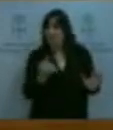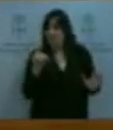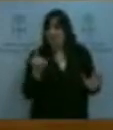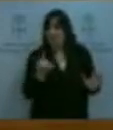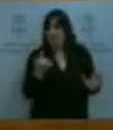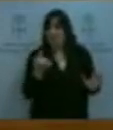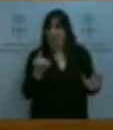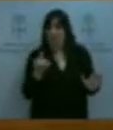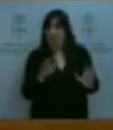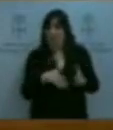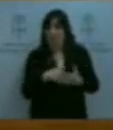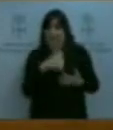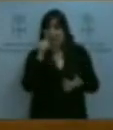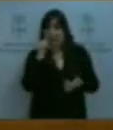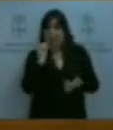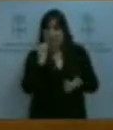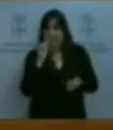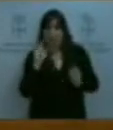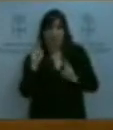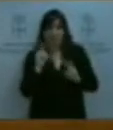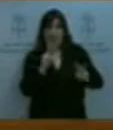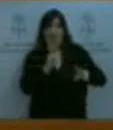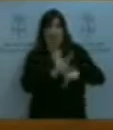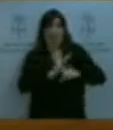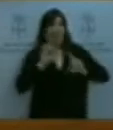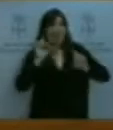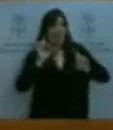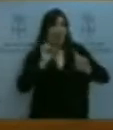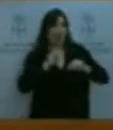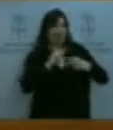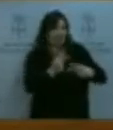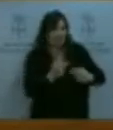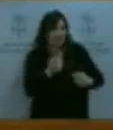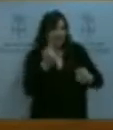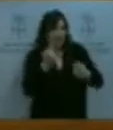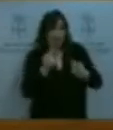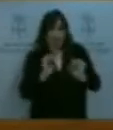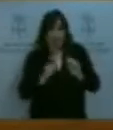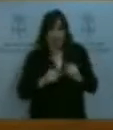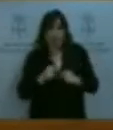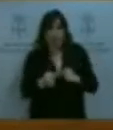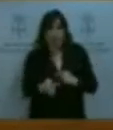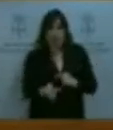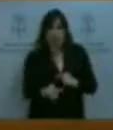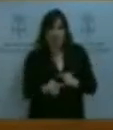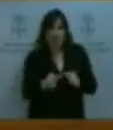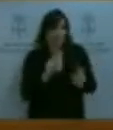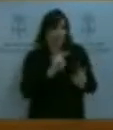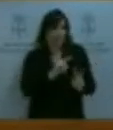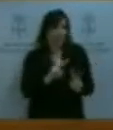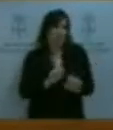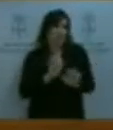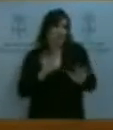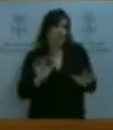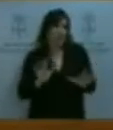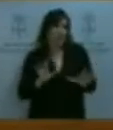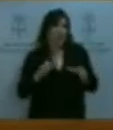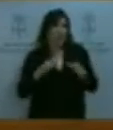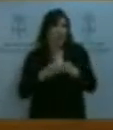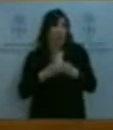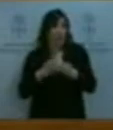consejeros de Educación en días posteriores, se ve que no contó con el consenso de su partido, pero al final lo que